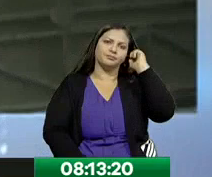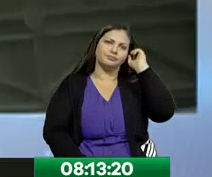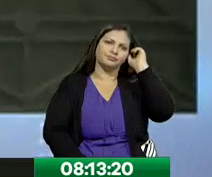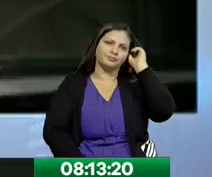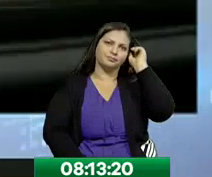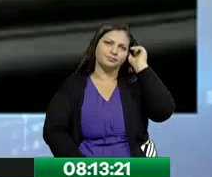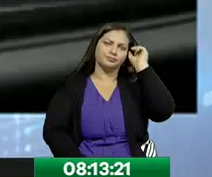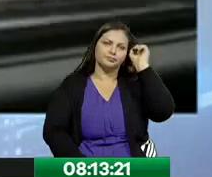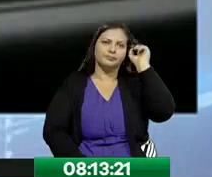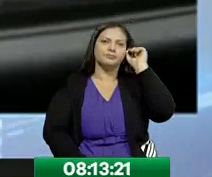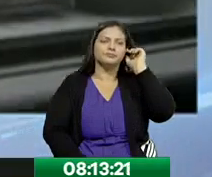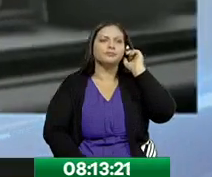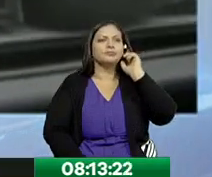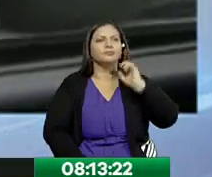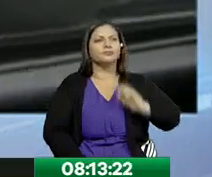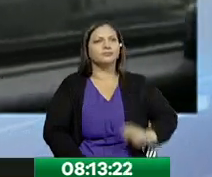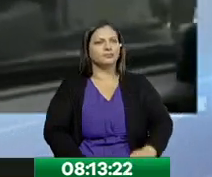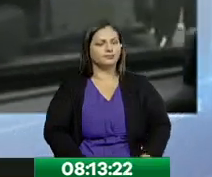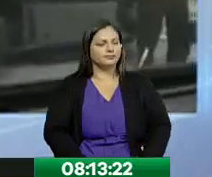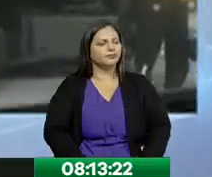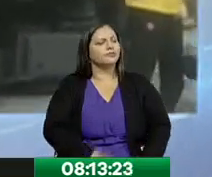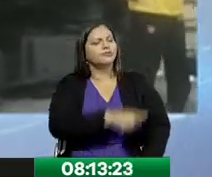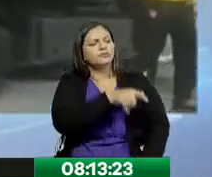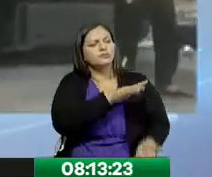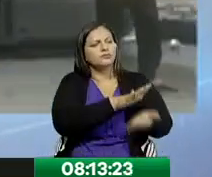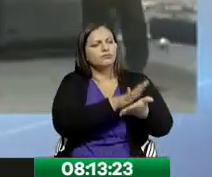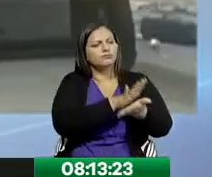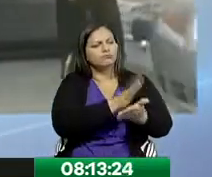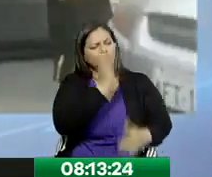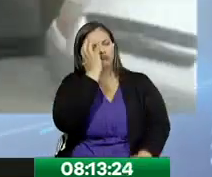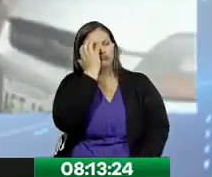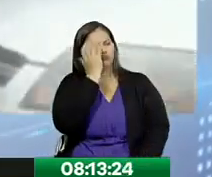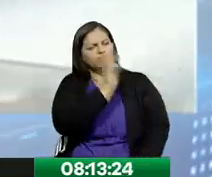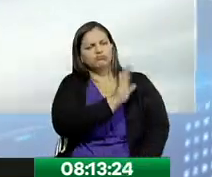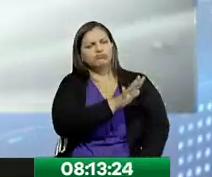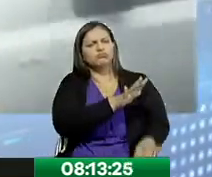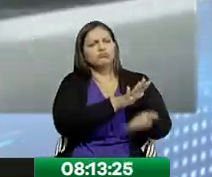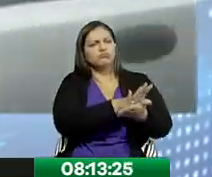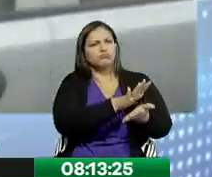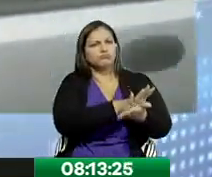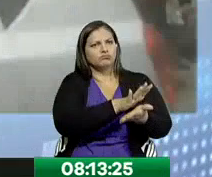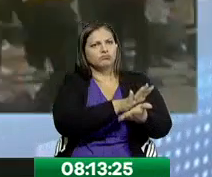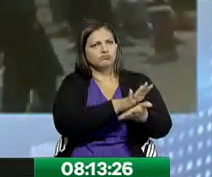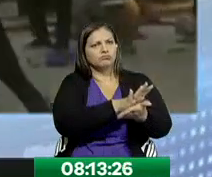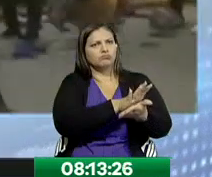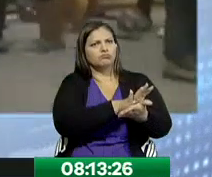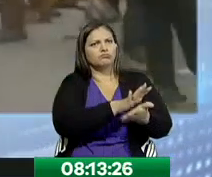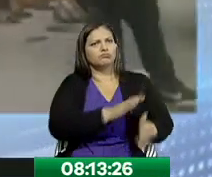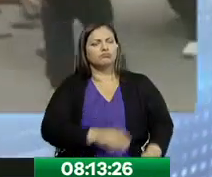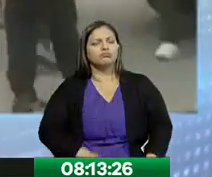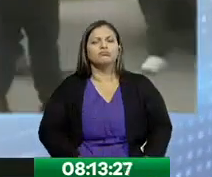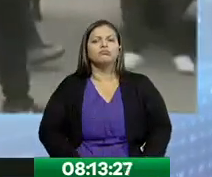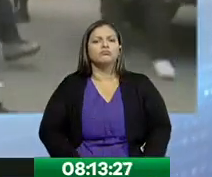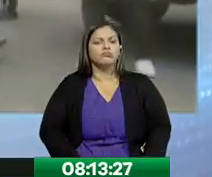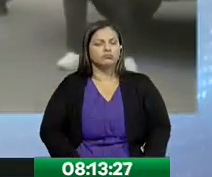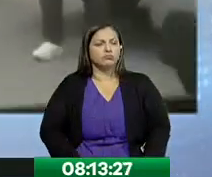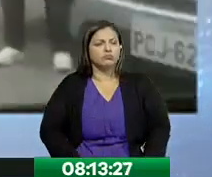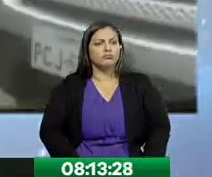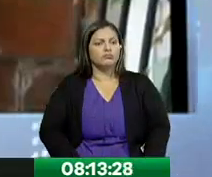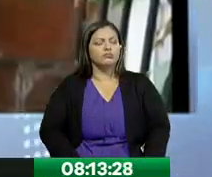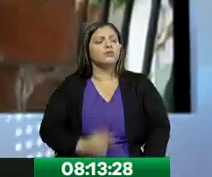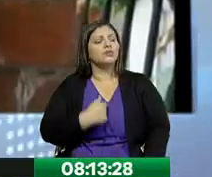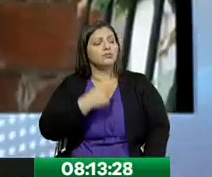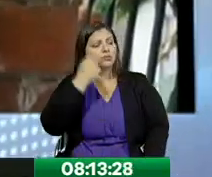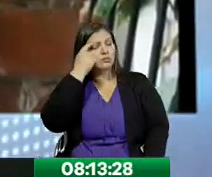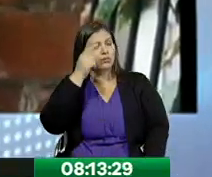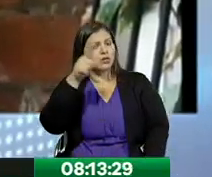trabaja ahí o es hija de la dueña, no sé, eso sí no sé. Ella había sabido ser también conocida de mi hija. Y para tratar de